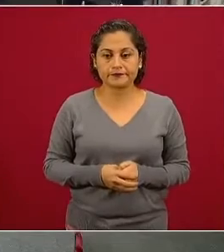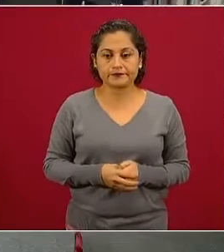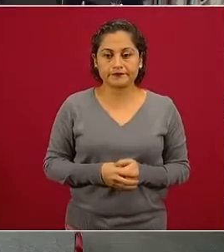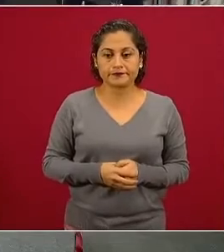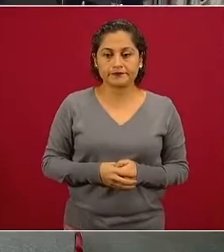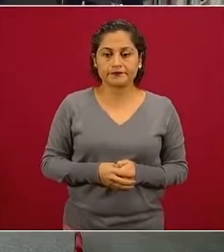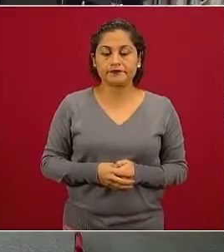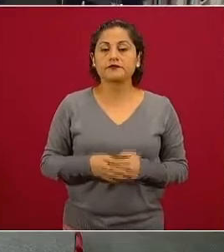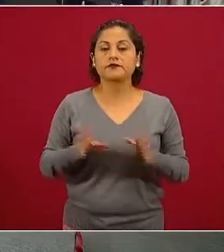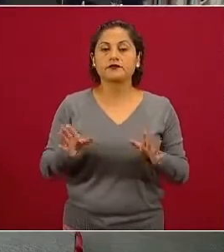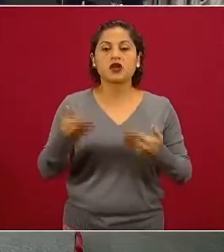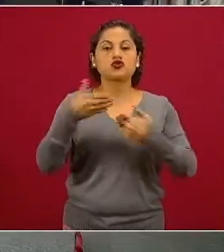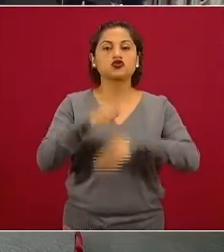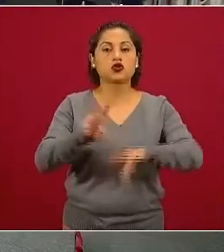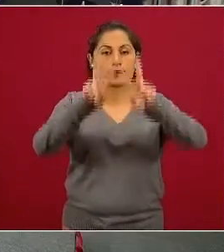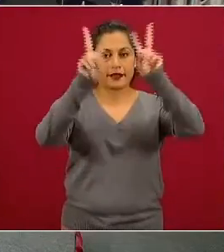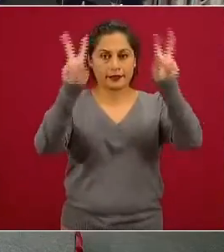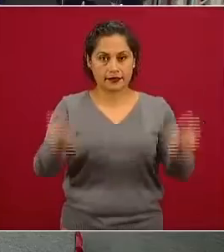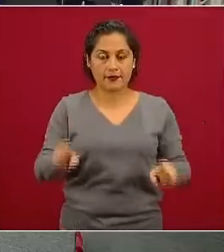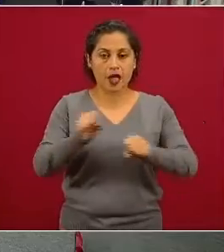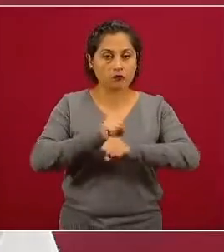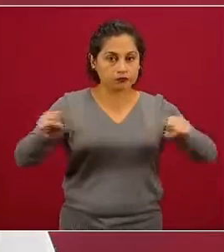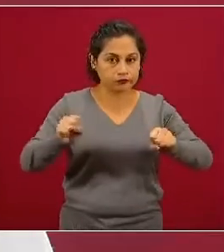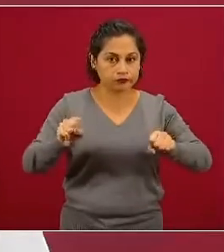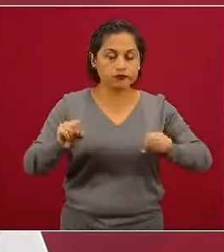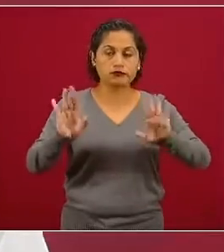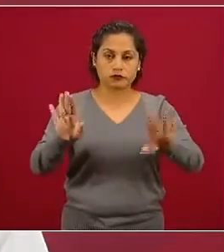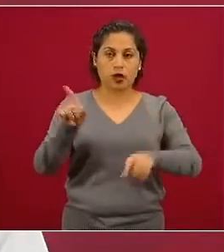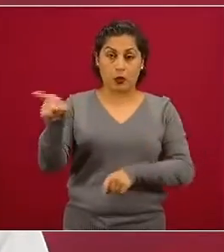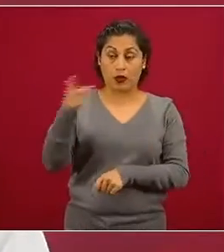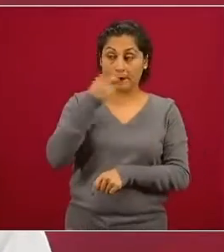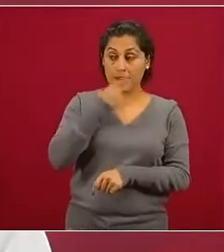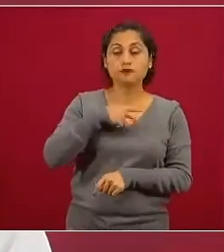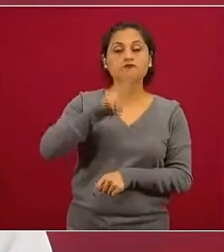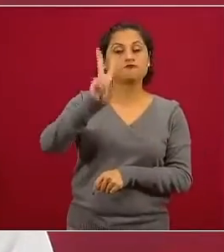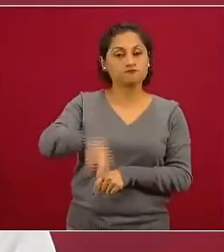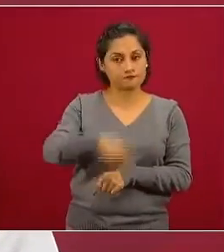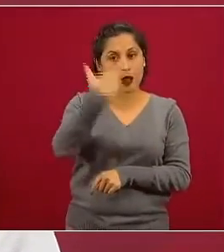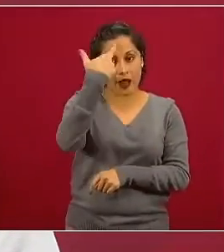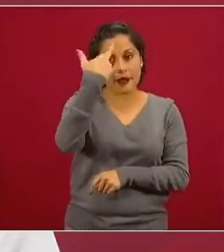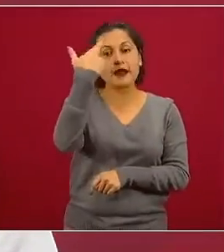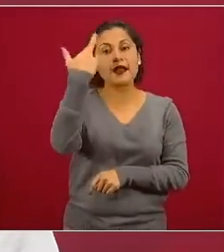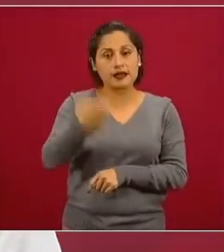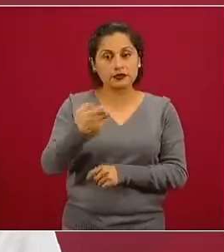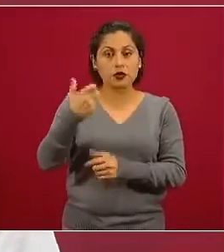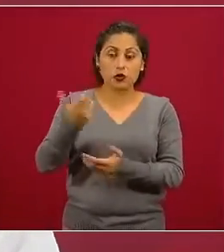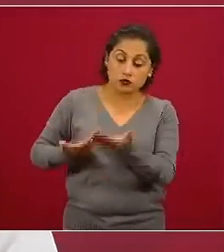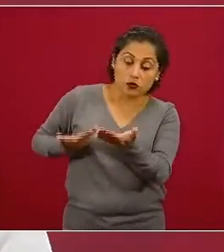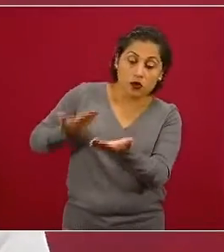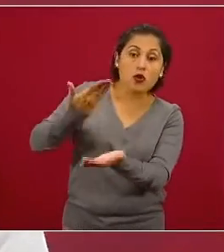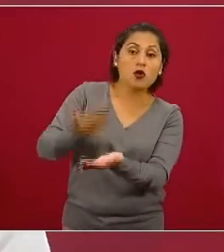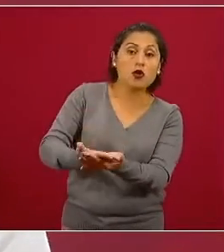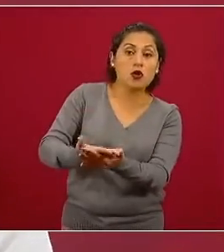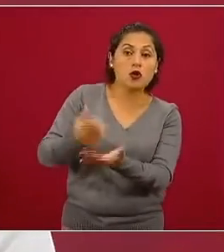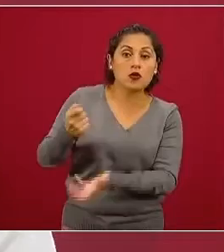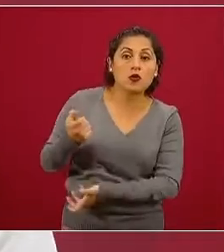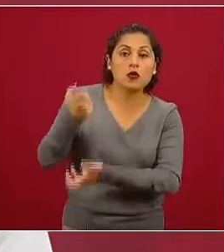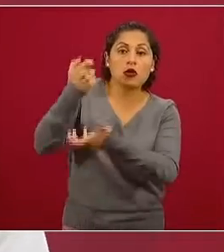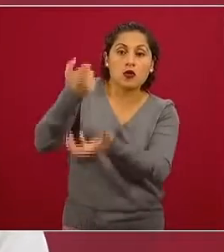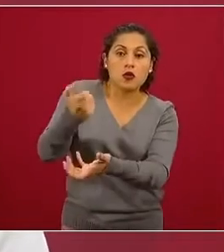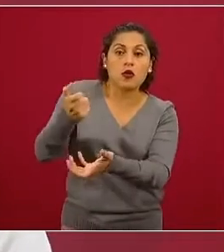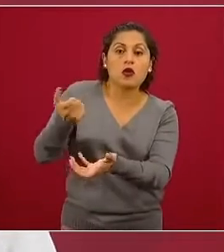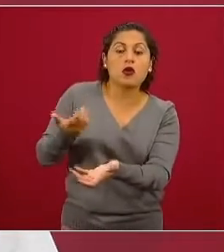de COFEPRIS los ensayos clínicos y hasta que eso se cumple pueden abrirse a ya el